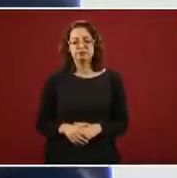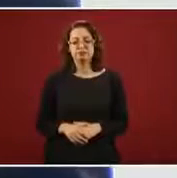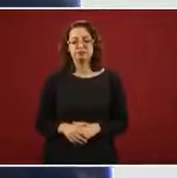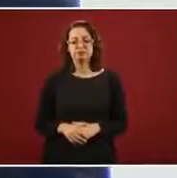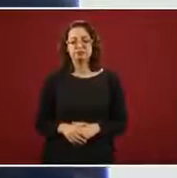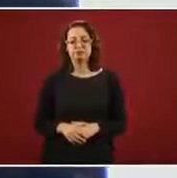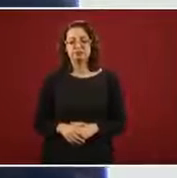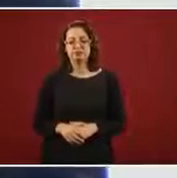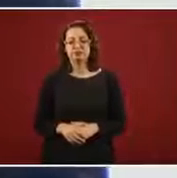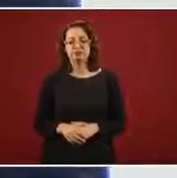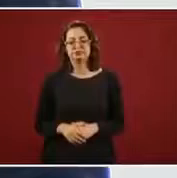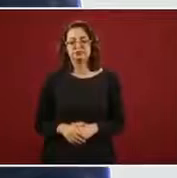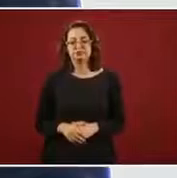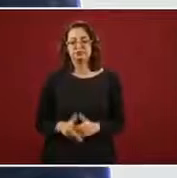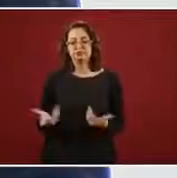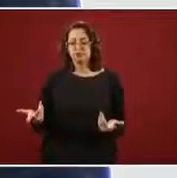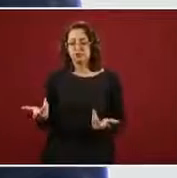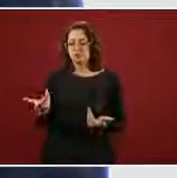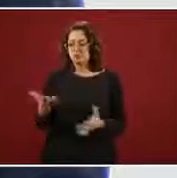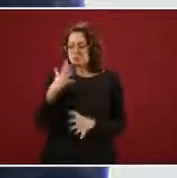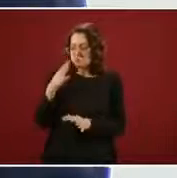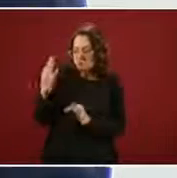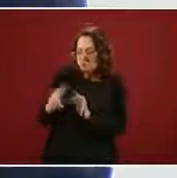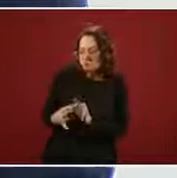de actuar con responsabilidad,